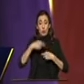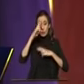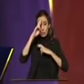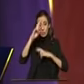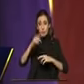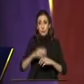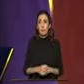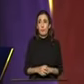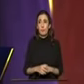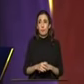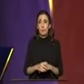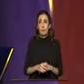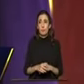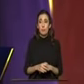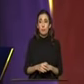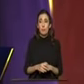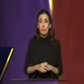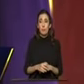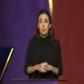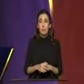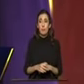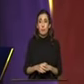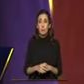A propósito de esto de vanidades,